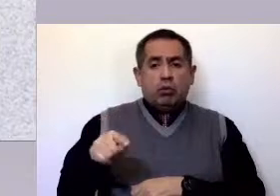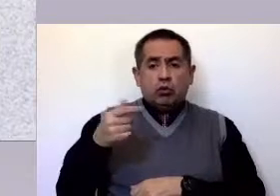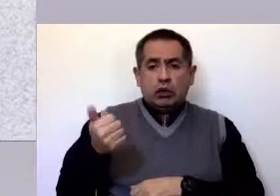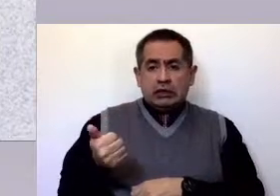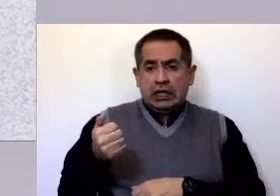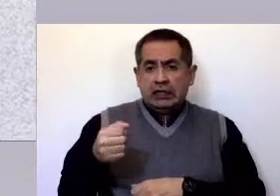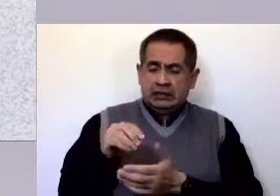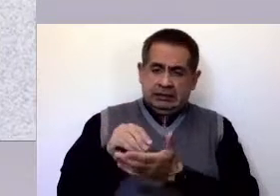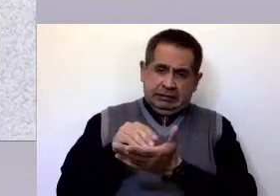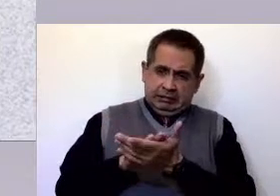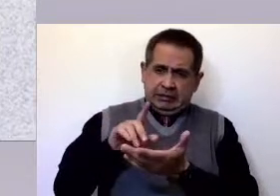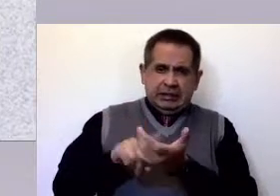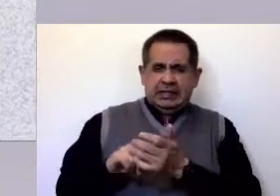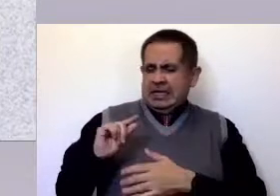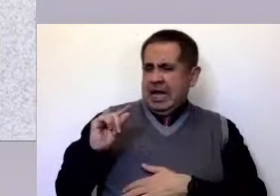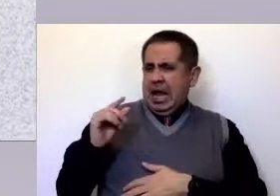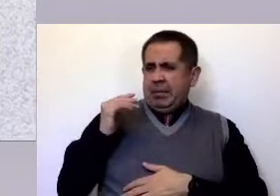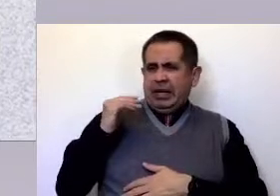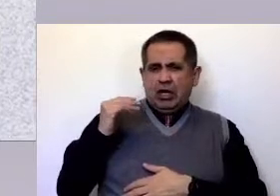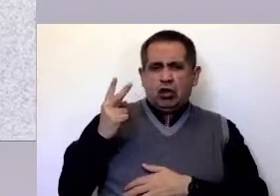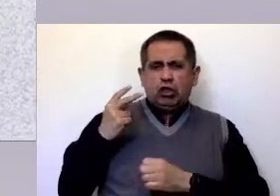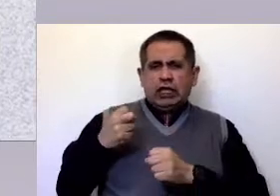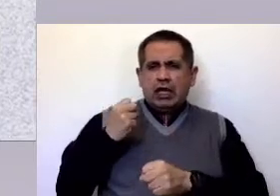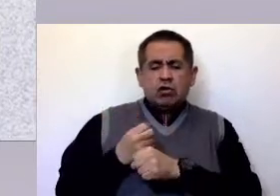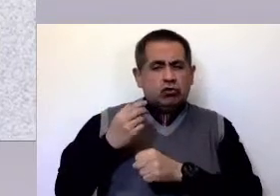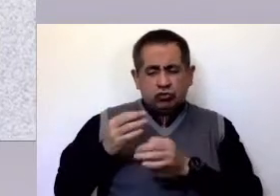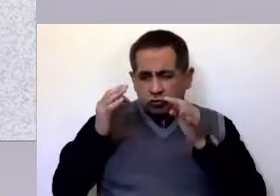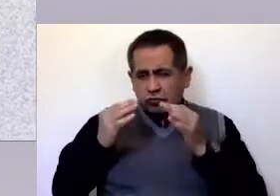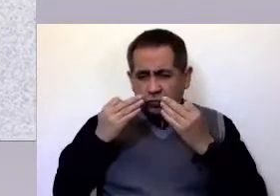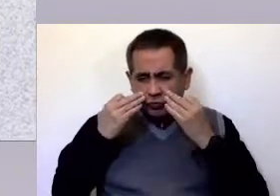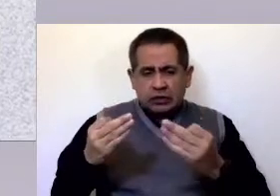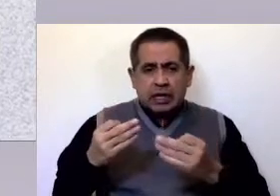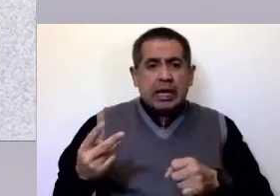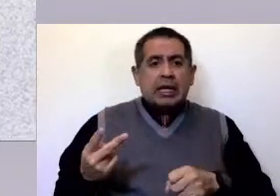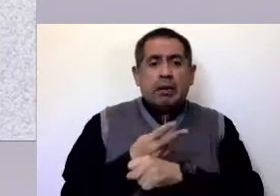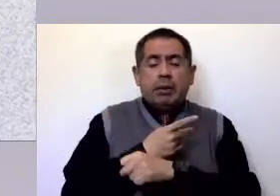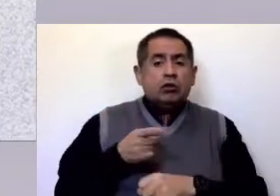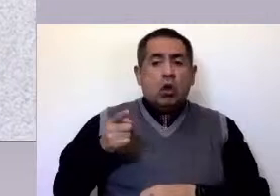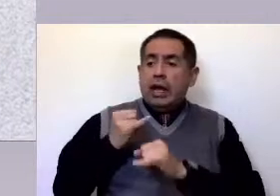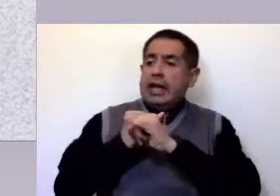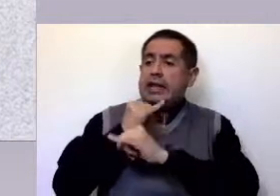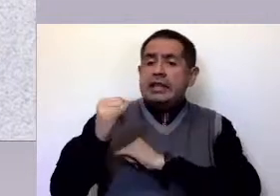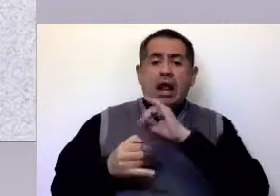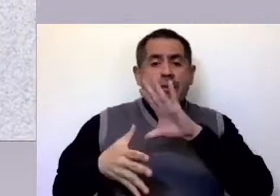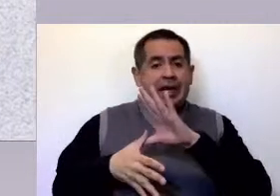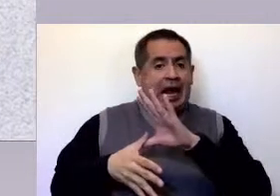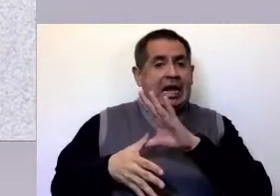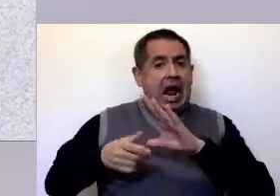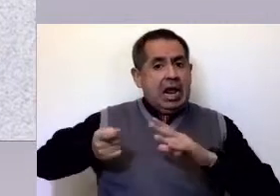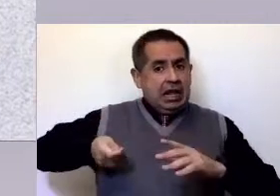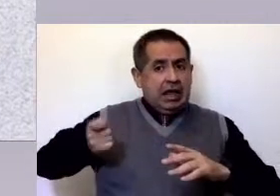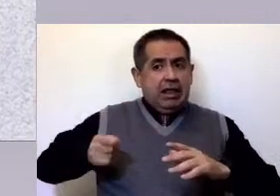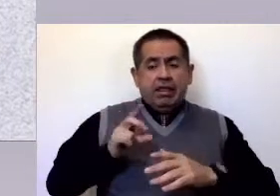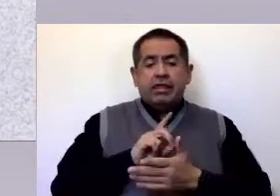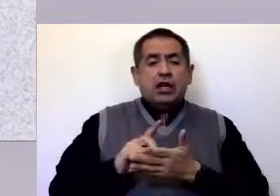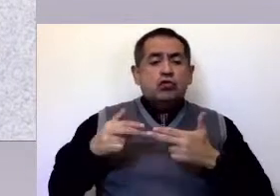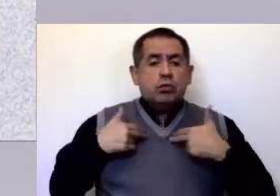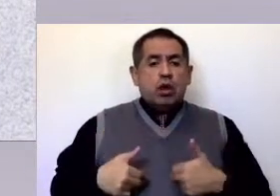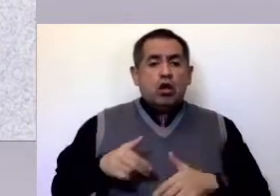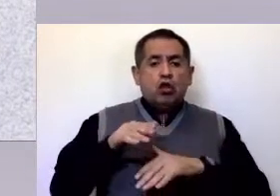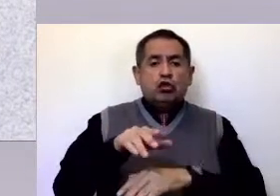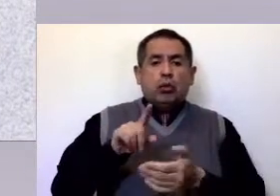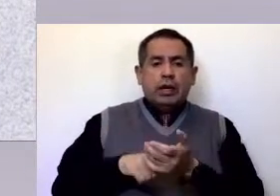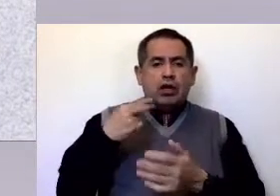materiales o apenas un par de años atrás al resolver la corte interamericana de derechos humanos el caso de lagos del